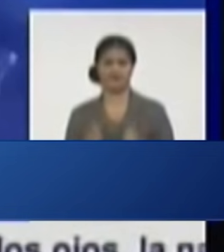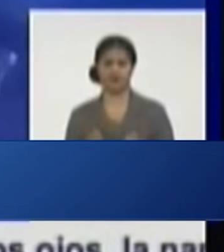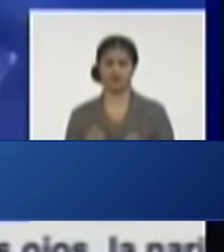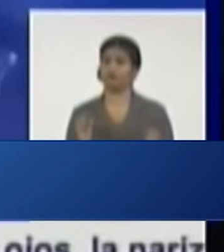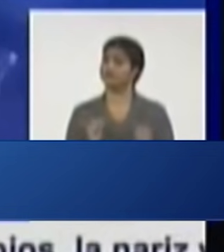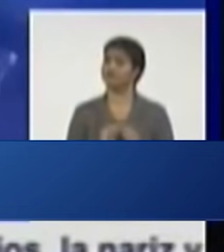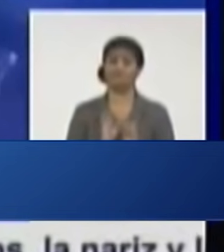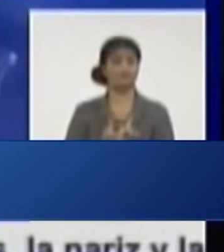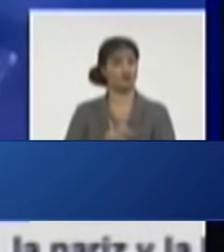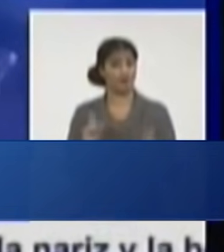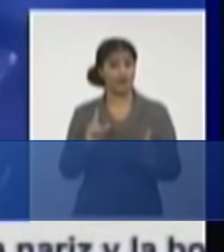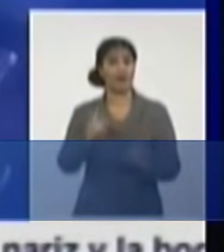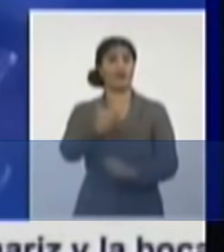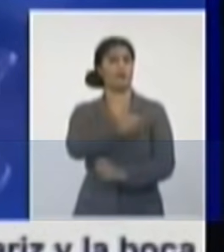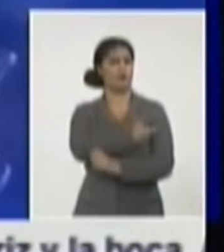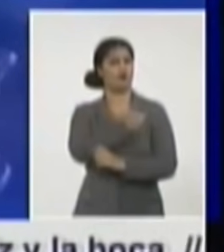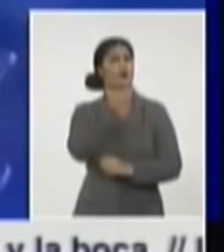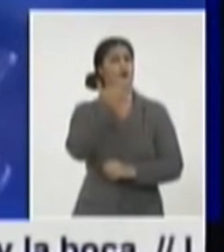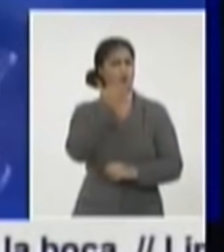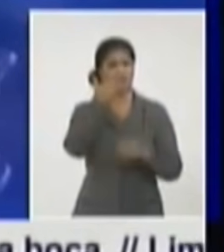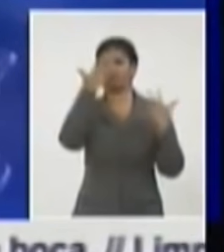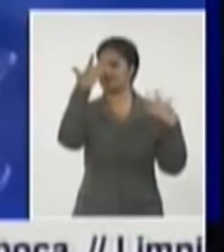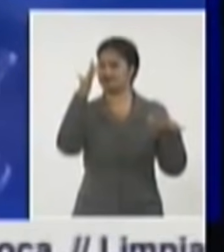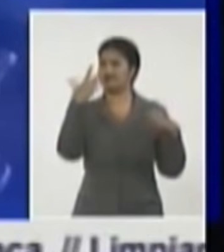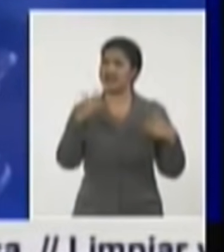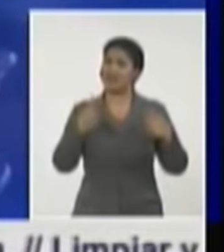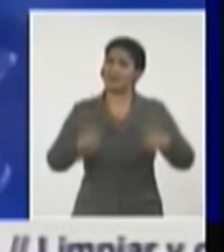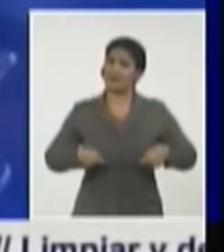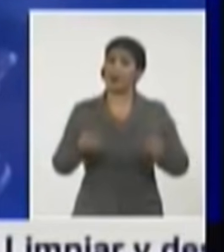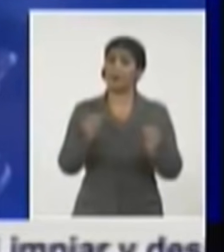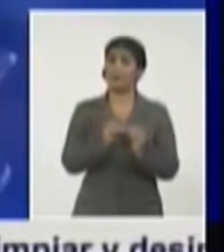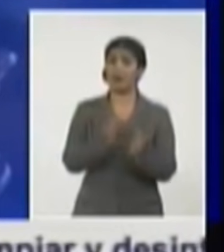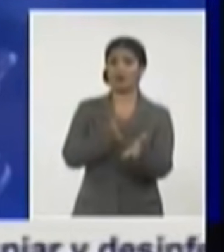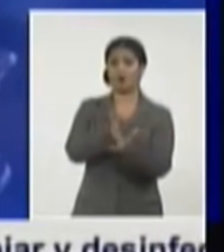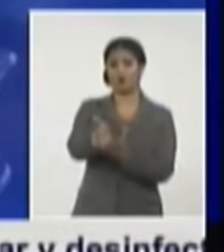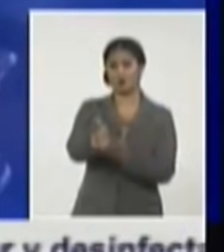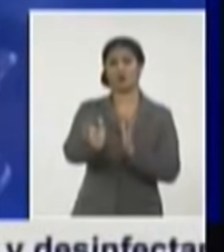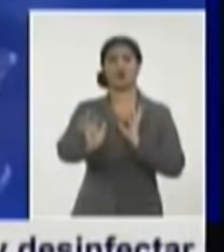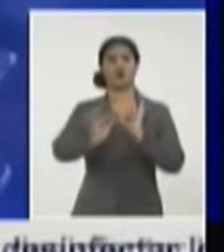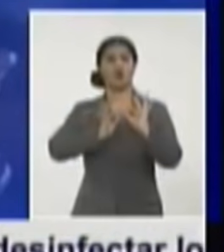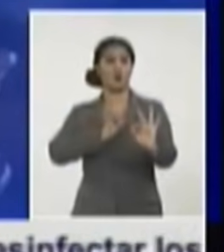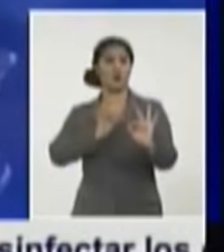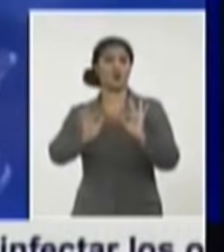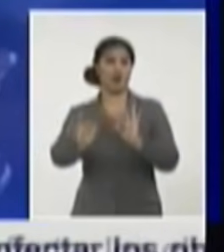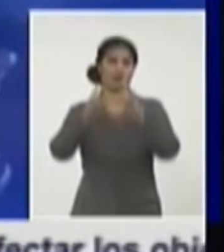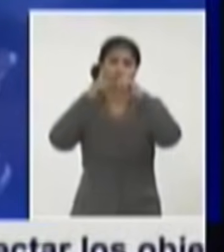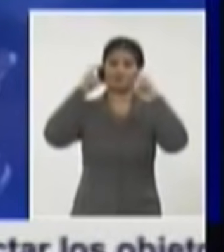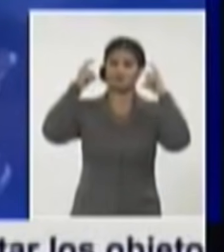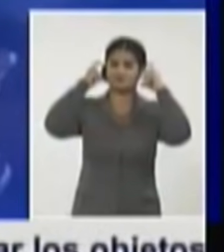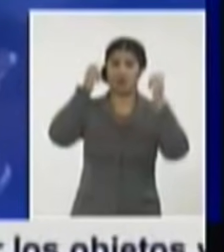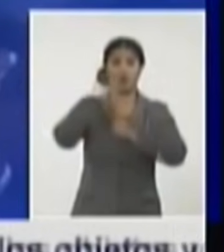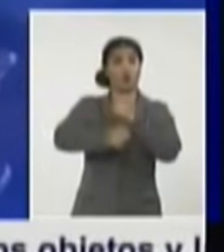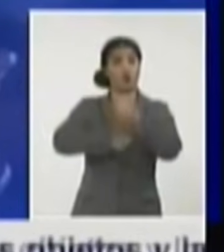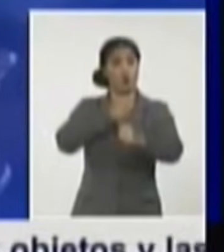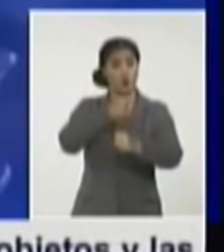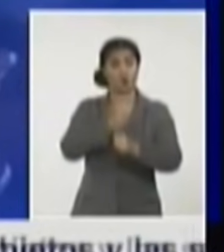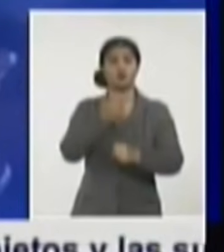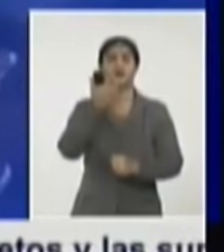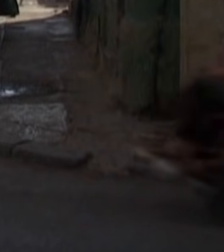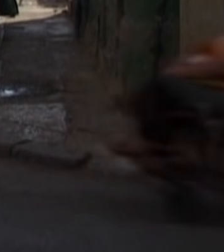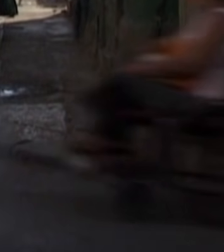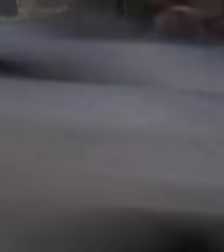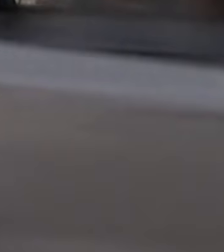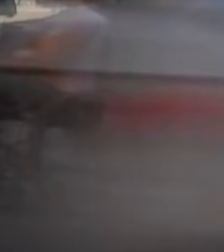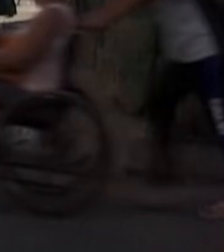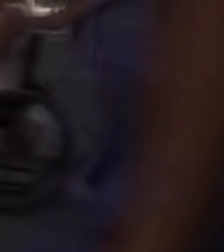casos, además de una forma que se ha ido manteniendo y se ha ido incrementando. La isla vive la peor etapa de la